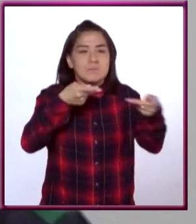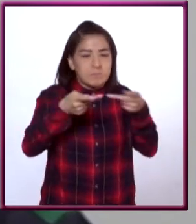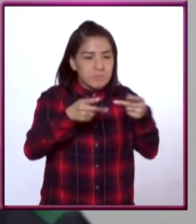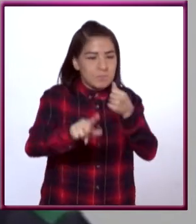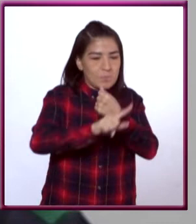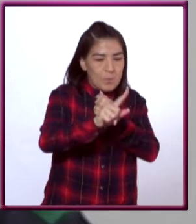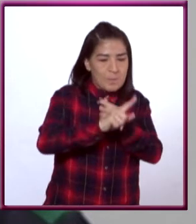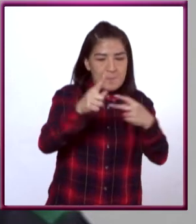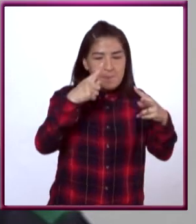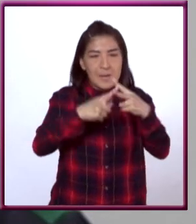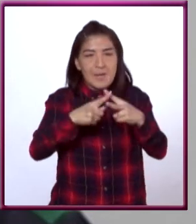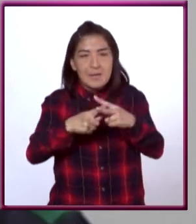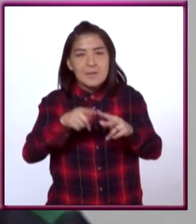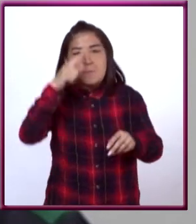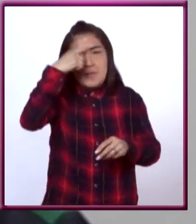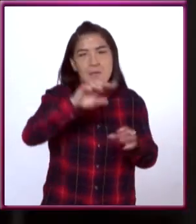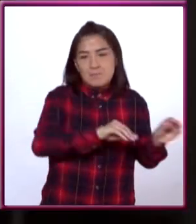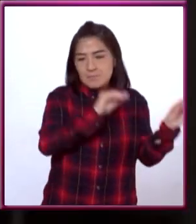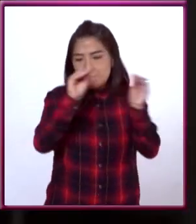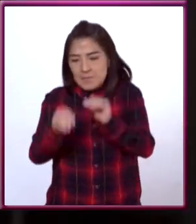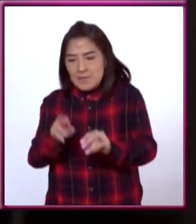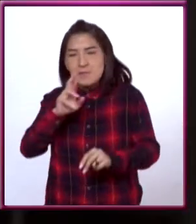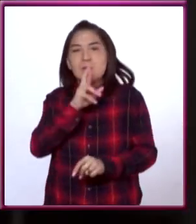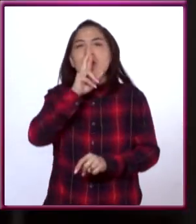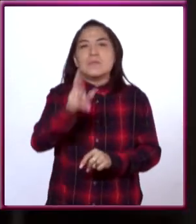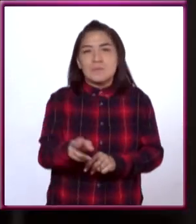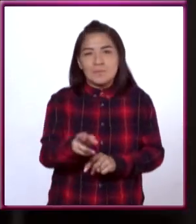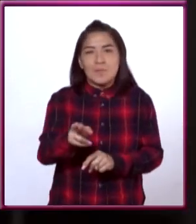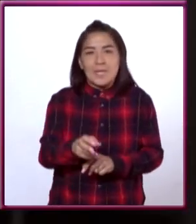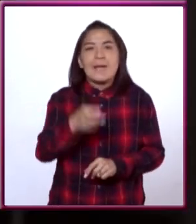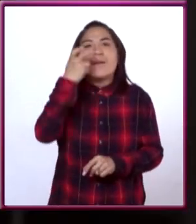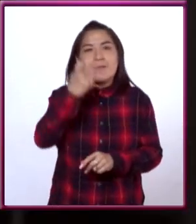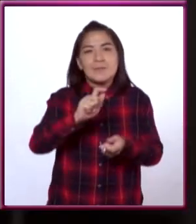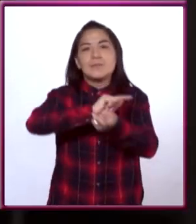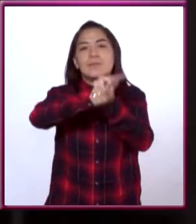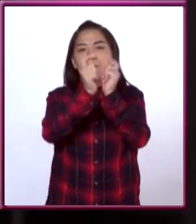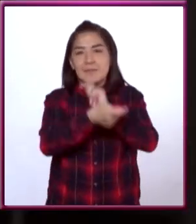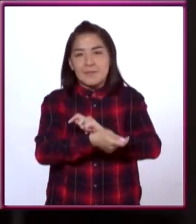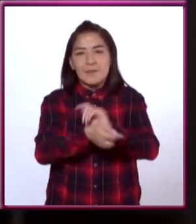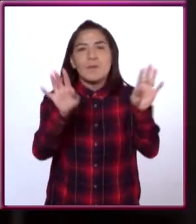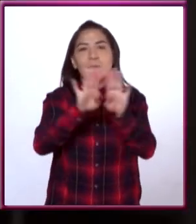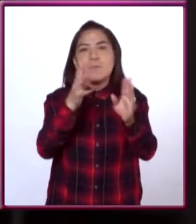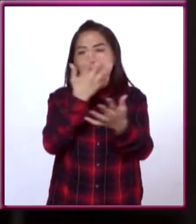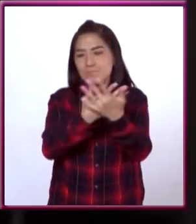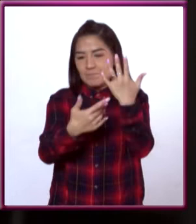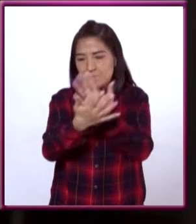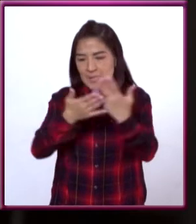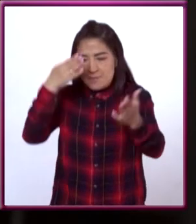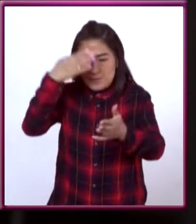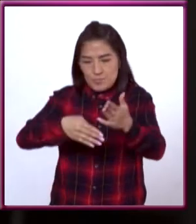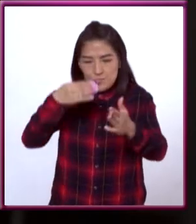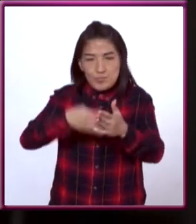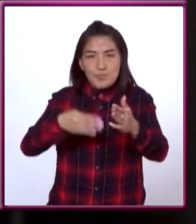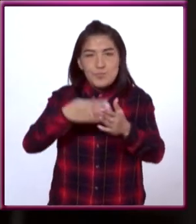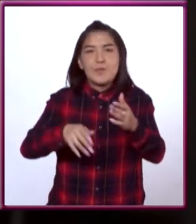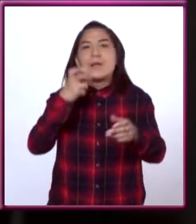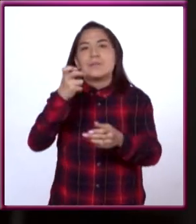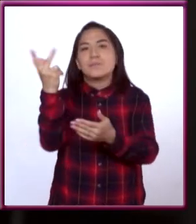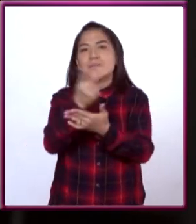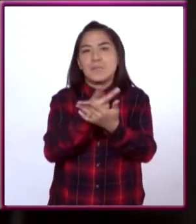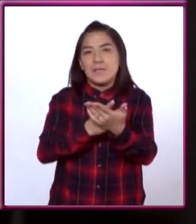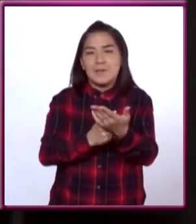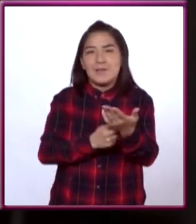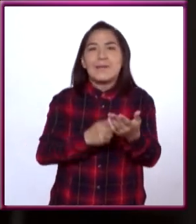problema, establecemos las ecuaciones para poder resolverlo, y eso transformado ya en la manufactura lo vemos en